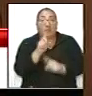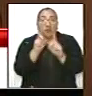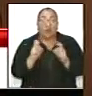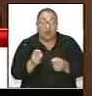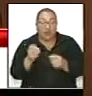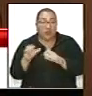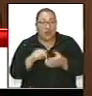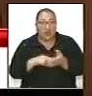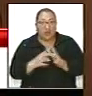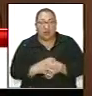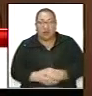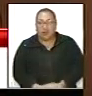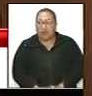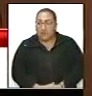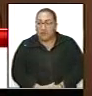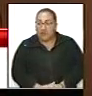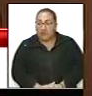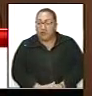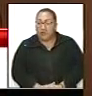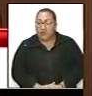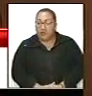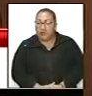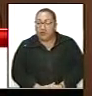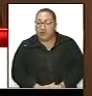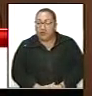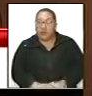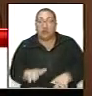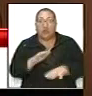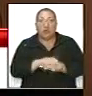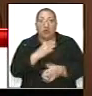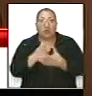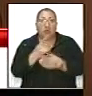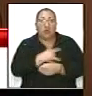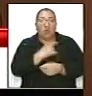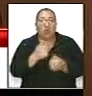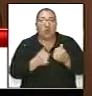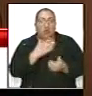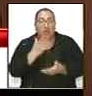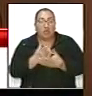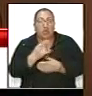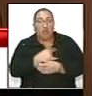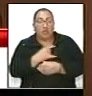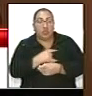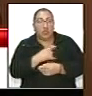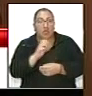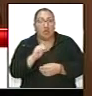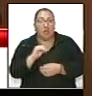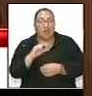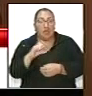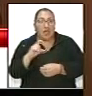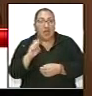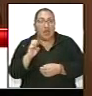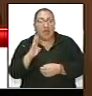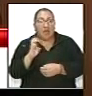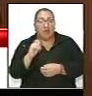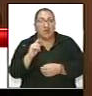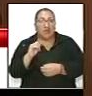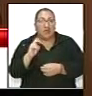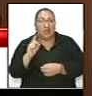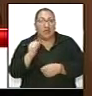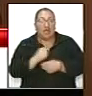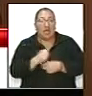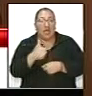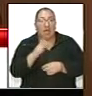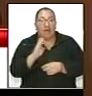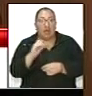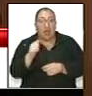quería hacerle era respecto a los conflictos en las universidades. Quería saber cuál es la situación de la Universidad Micaela Bastidas en Abancay. Entiendo que hay